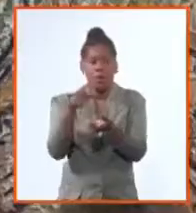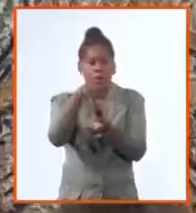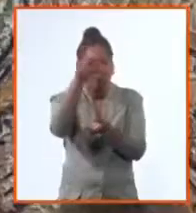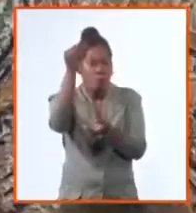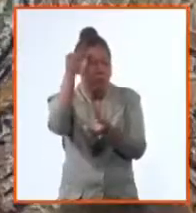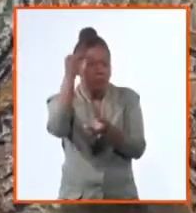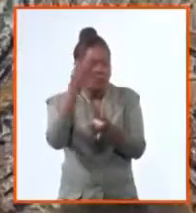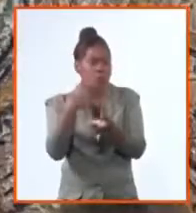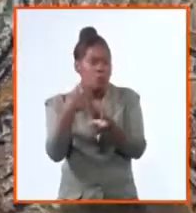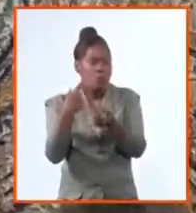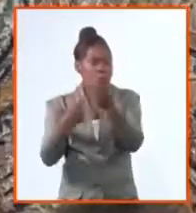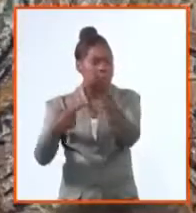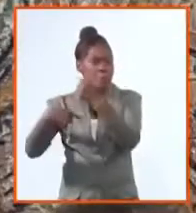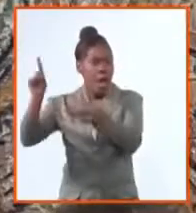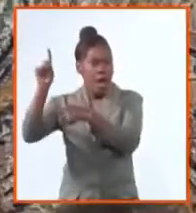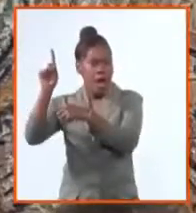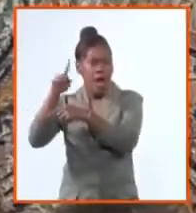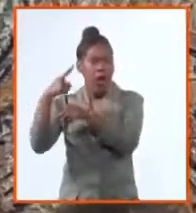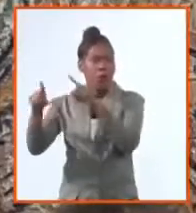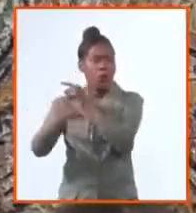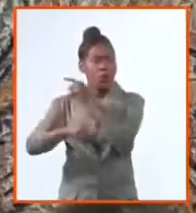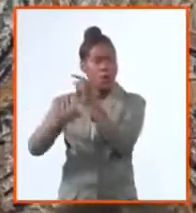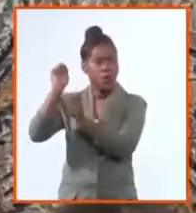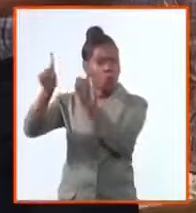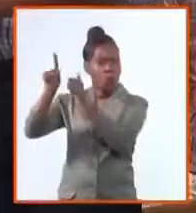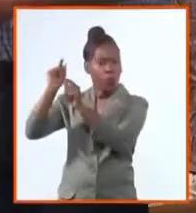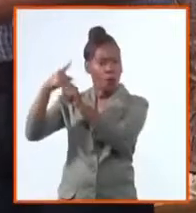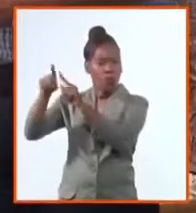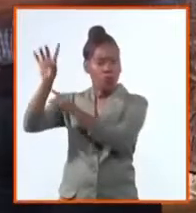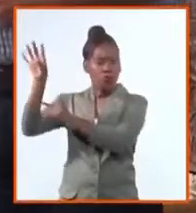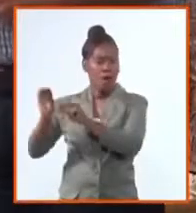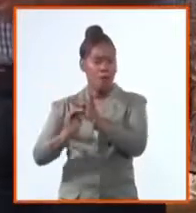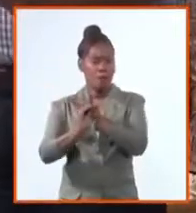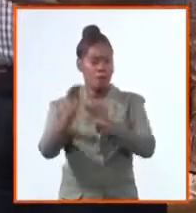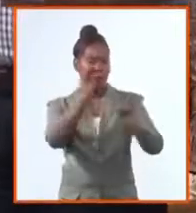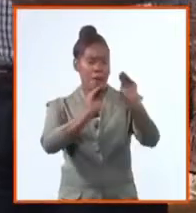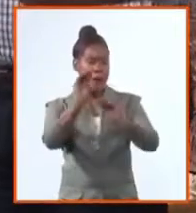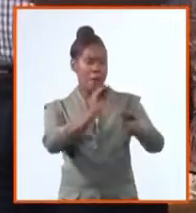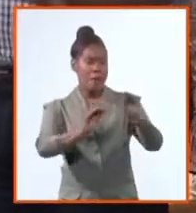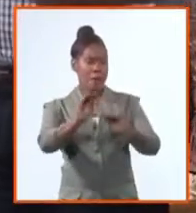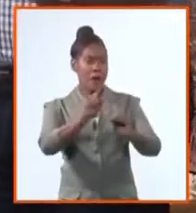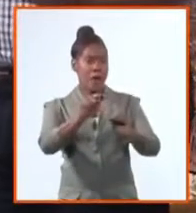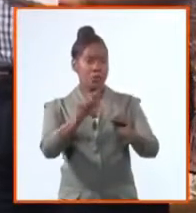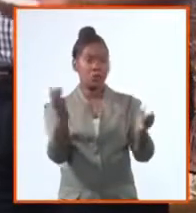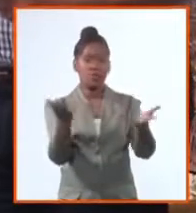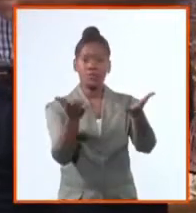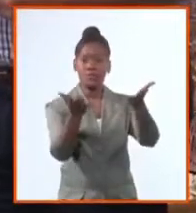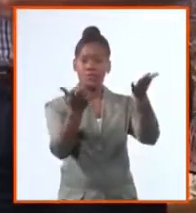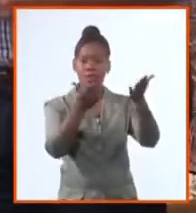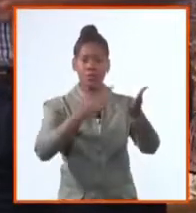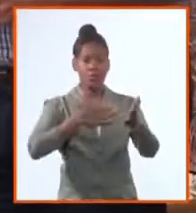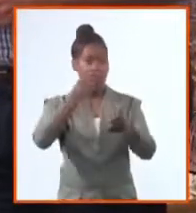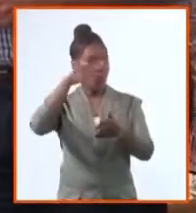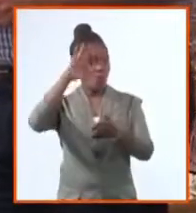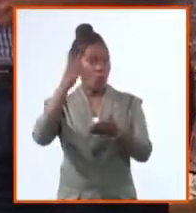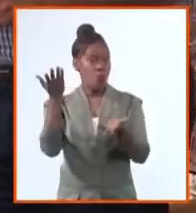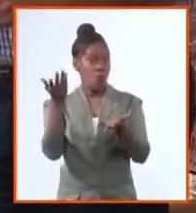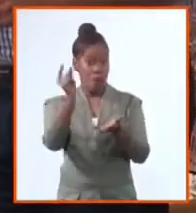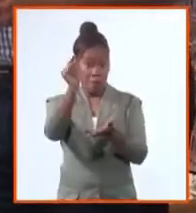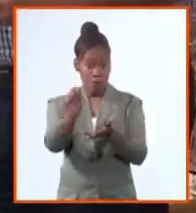que lo diseñaron ahí de cómo gestionar la ciencia y la innovación en Pinar del Río, y que ya va teniendo una